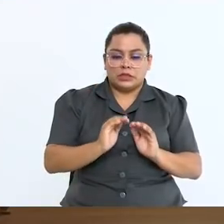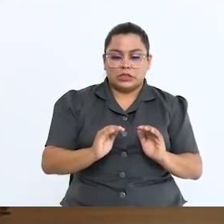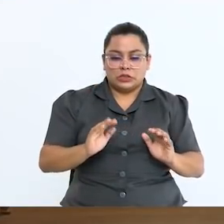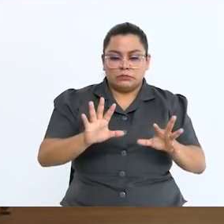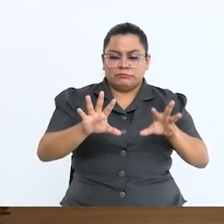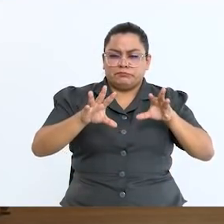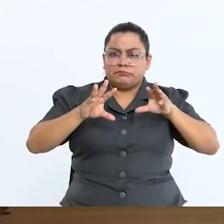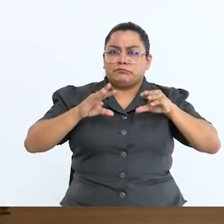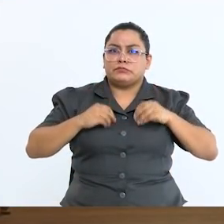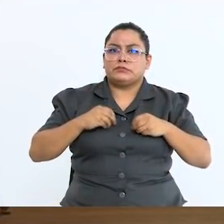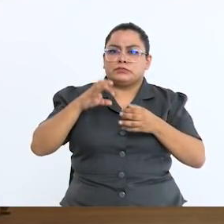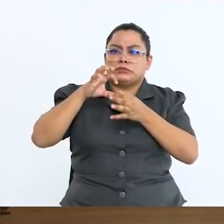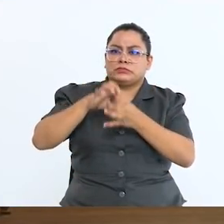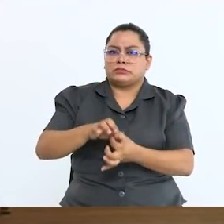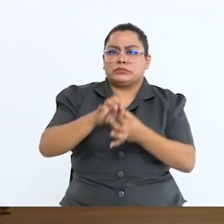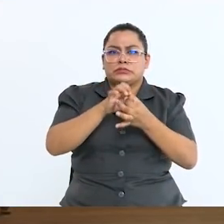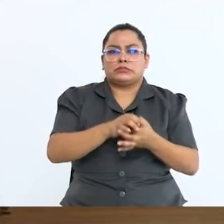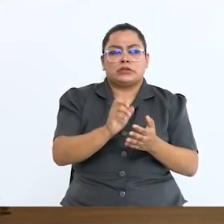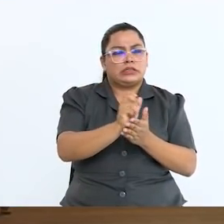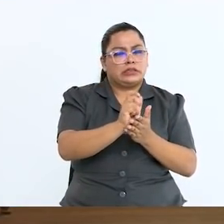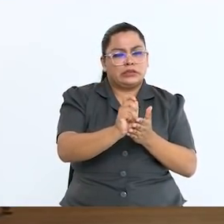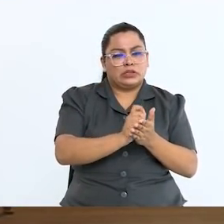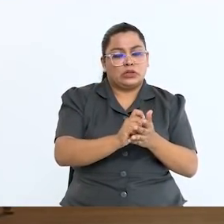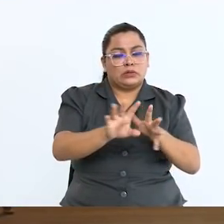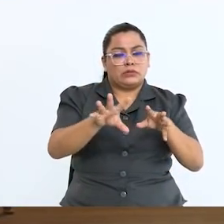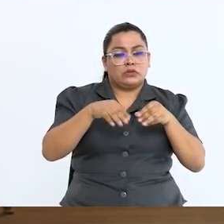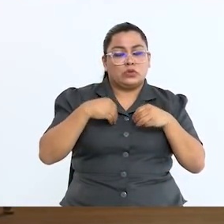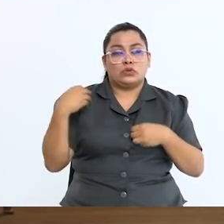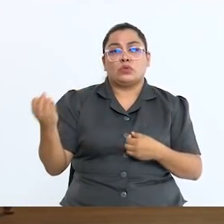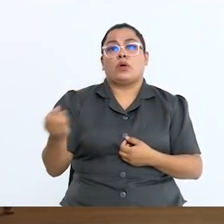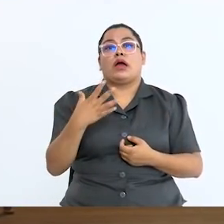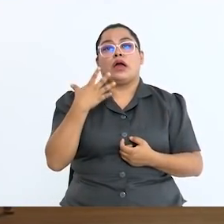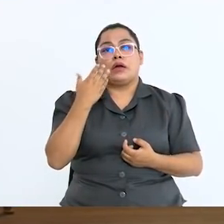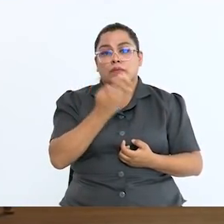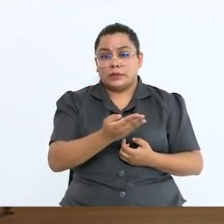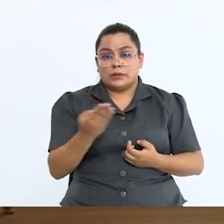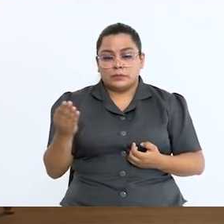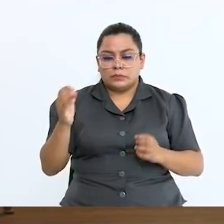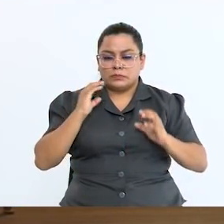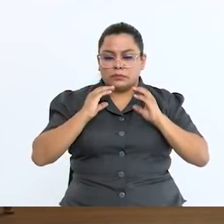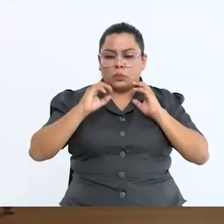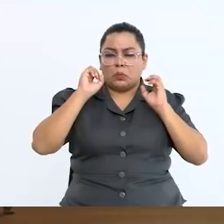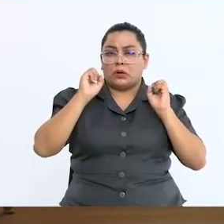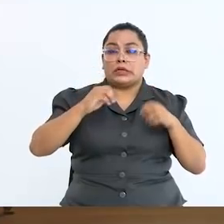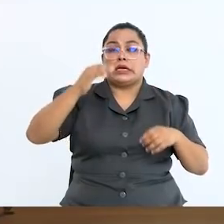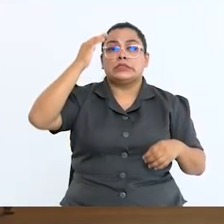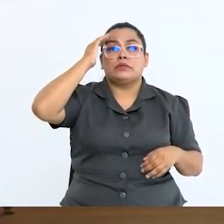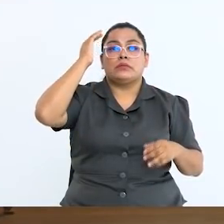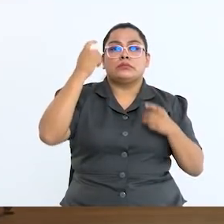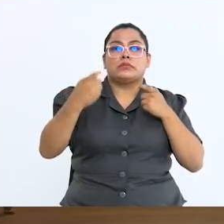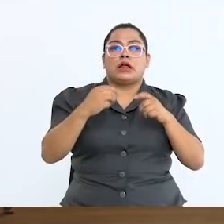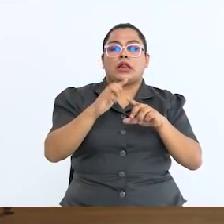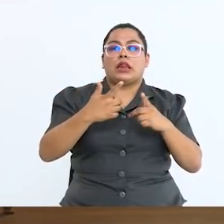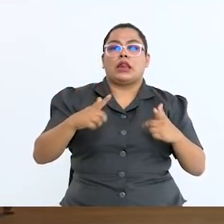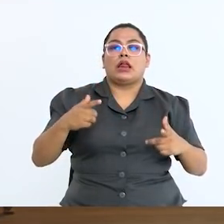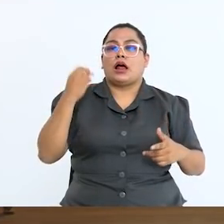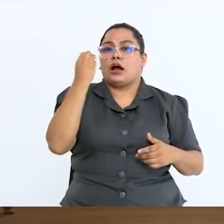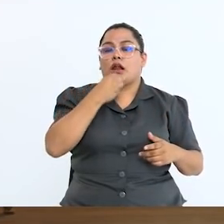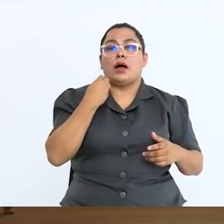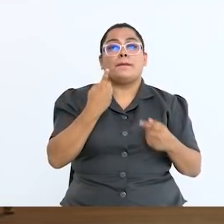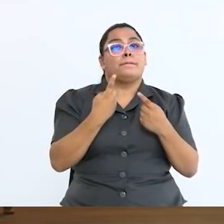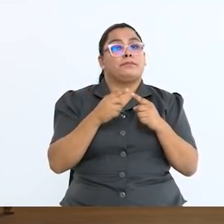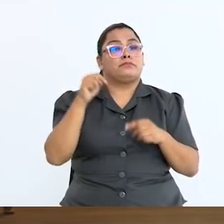grado los niños se apropian del código escrito, entonces están adquiriendo esa nueva herramienta para comunicarse. Ya sabemos que ellos dominan la